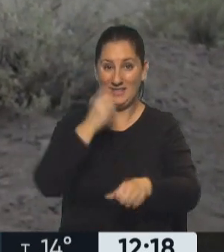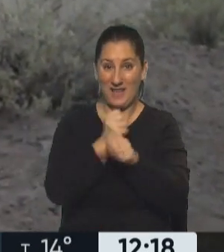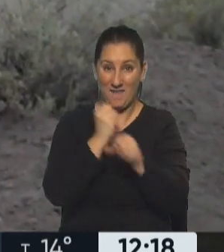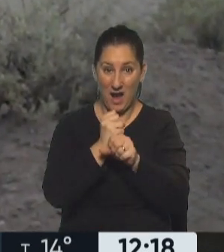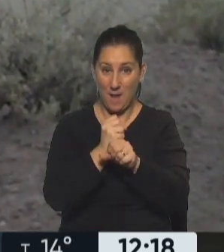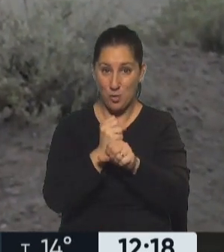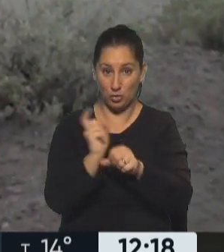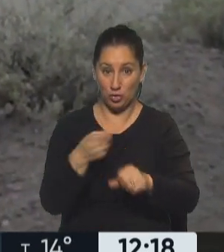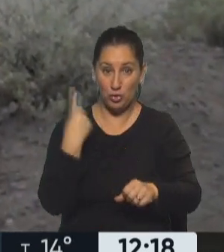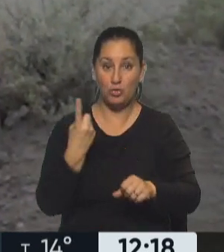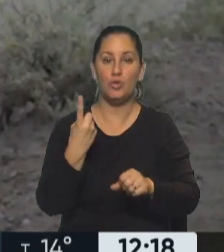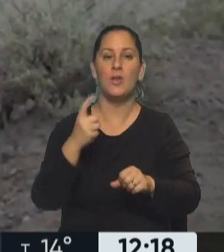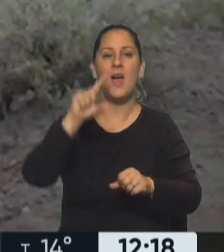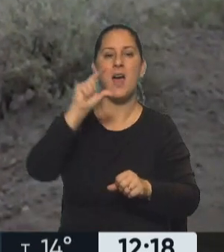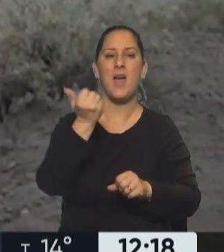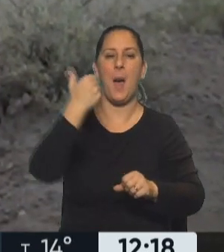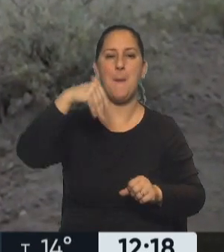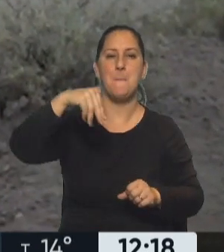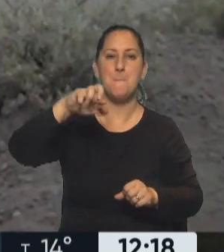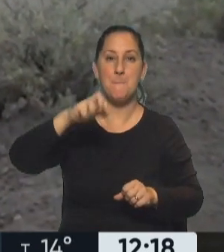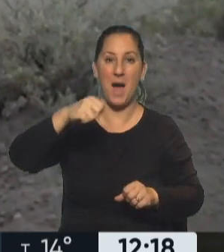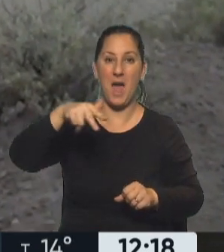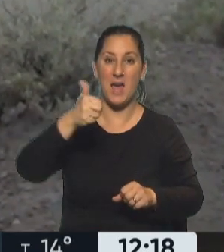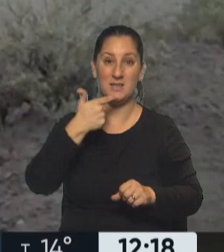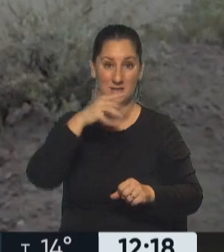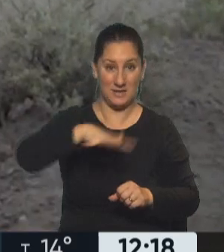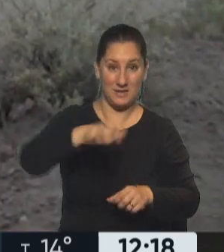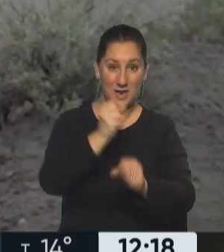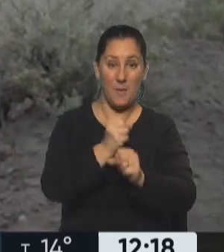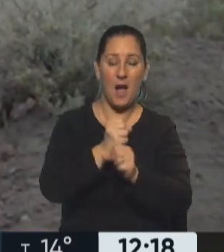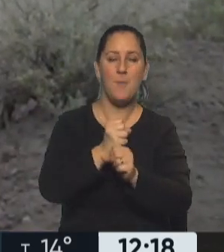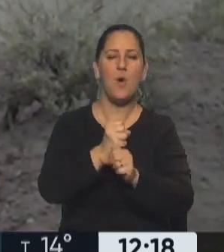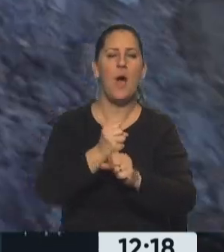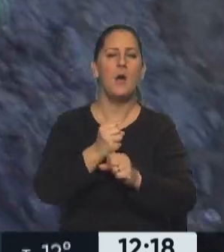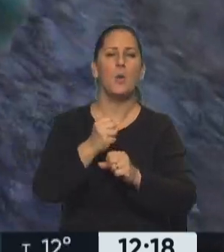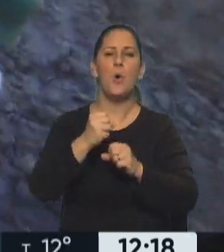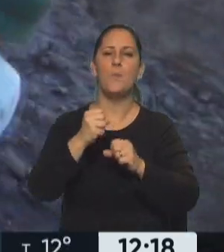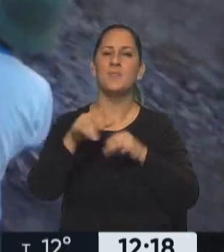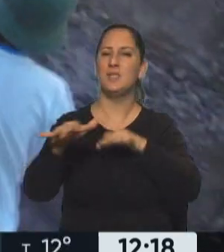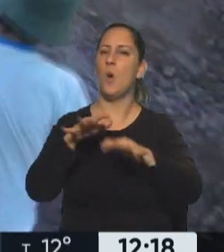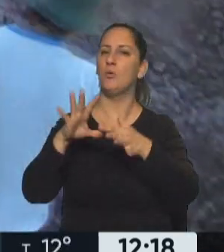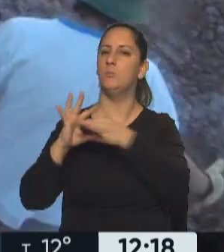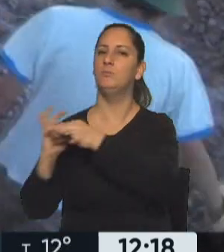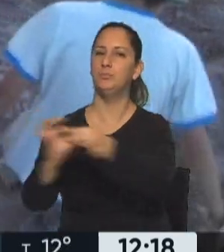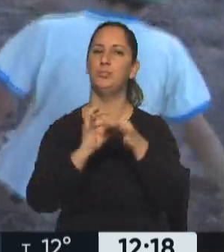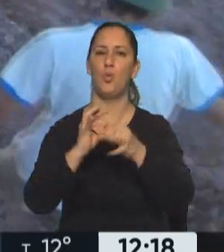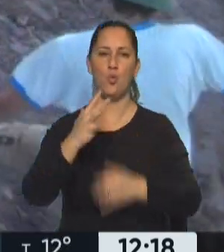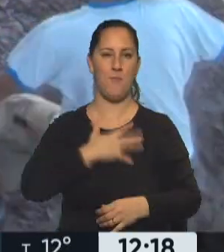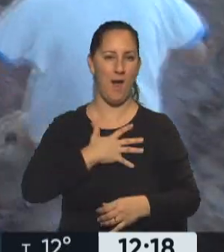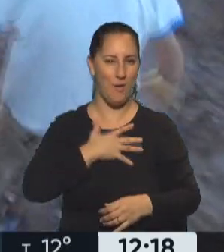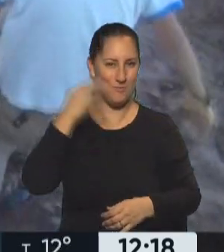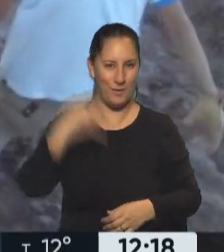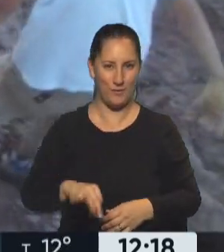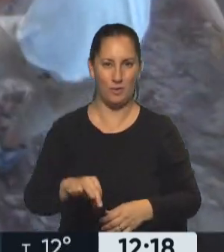hicimos en campanas se combinó algo que es el factor humano o sea se dio que